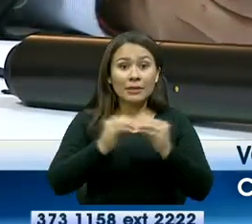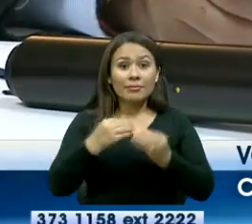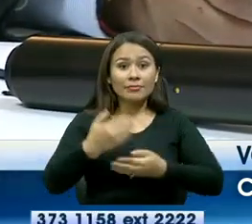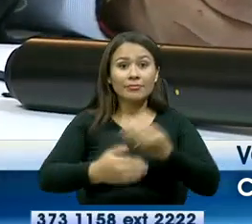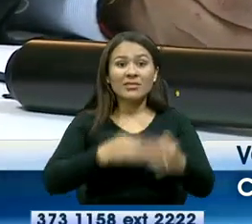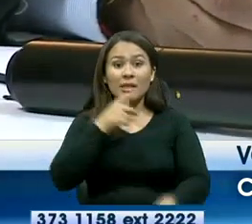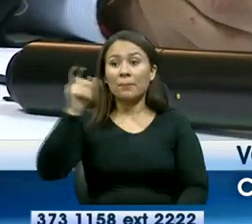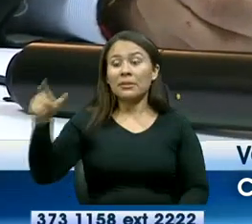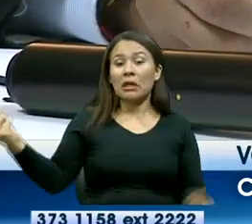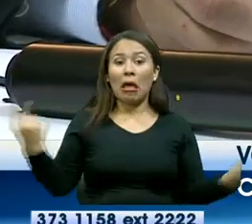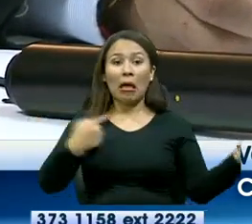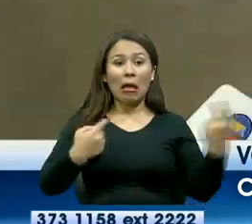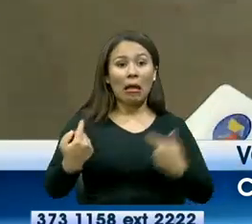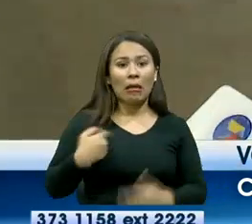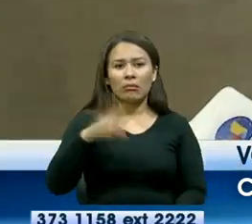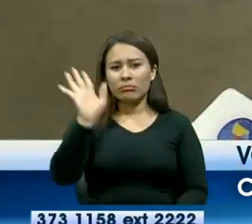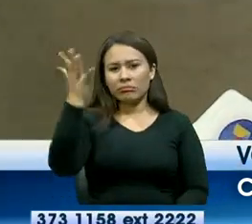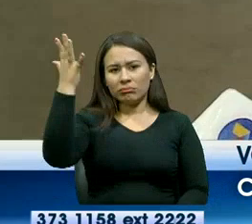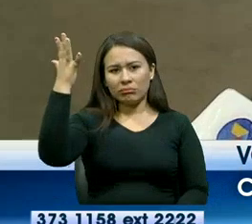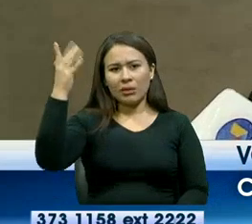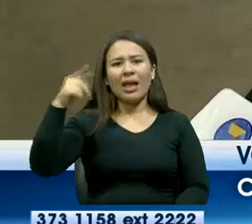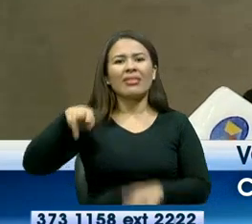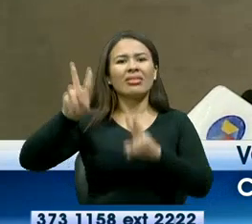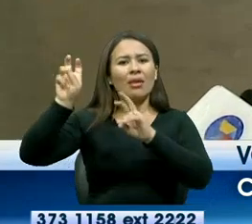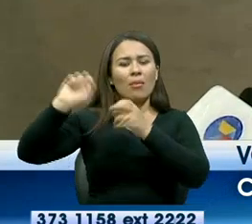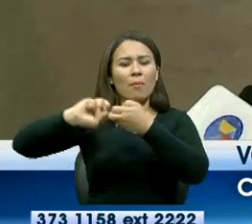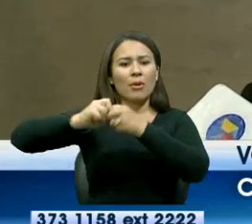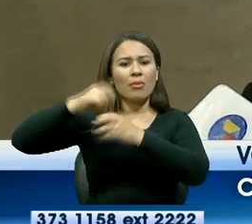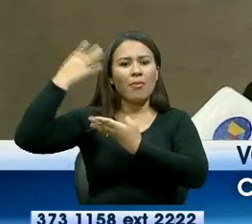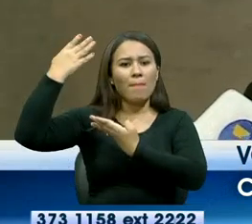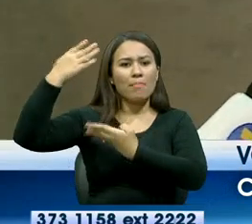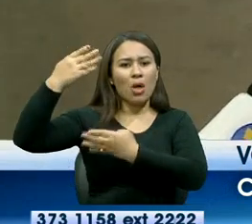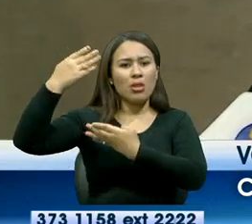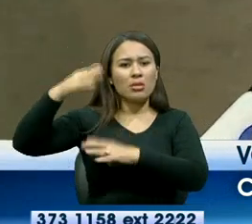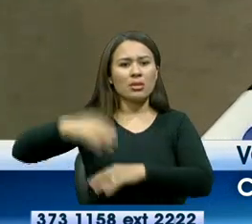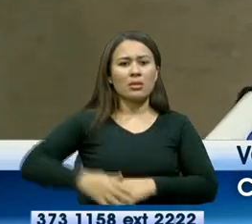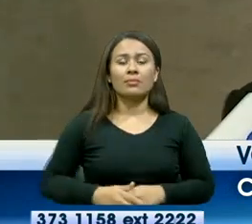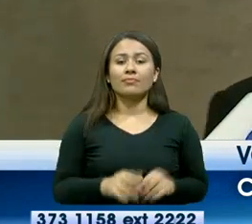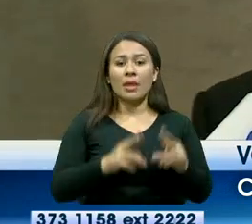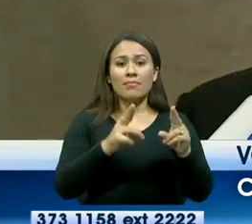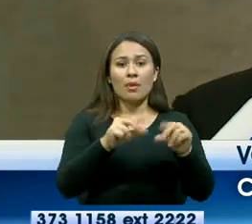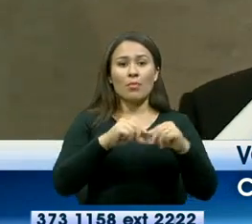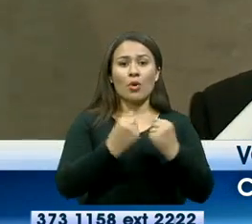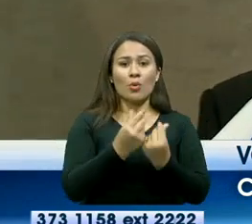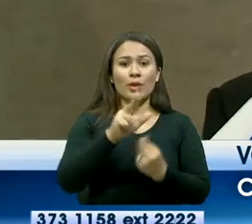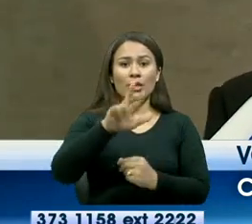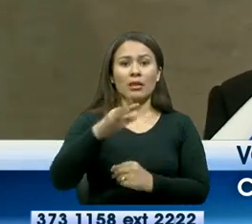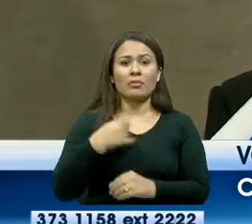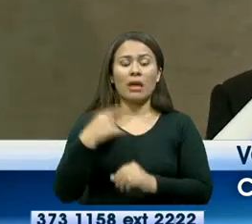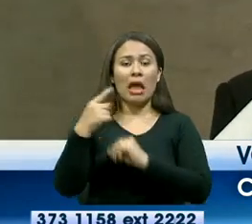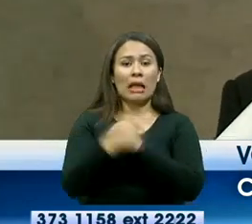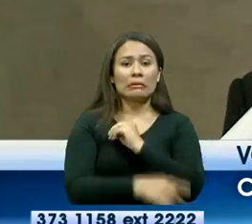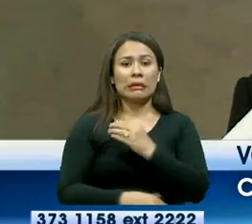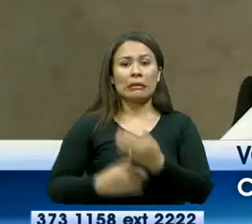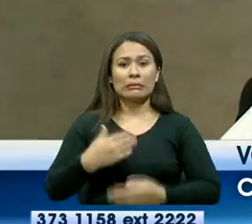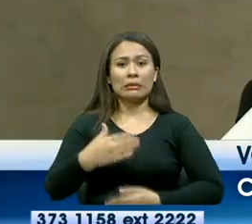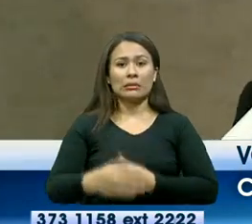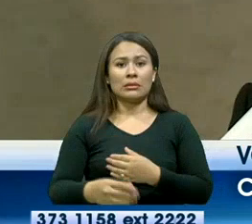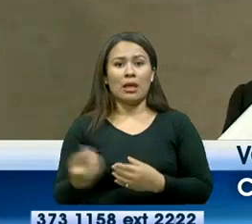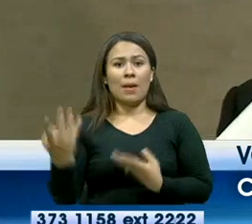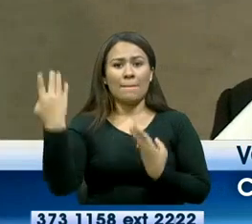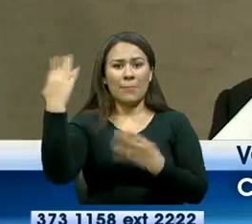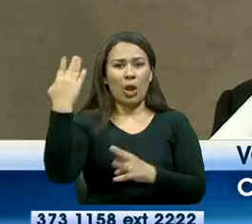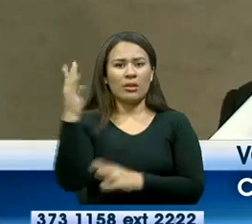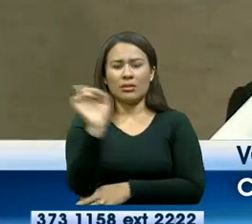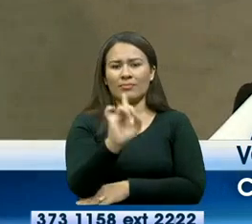de quienes estaban en el poder. Es político, cuidado, el mismo oficialismo ahora me sale con el tema penal y cuando van al penal salen al político. Ya